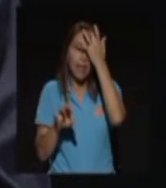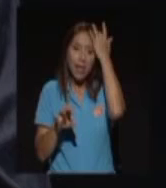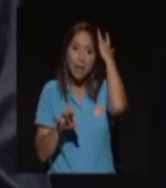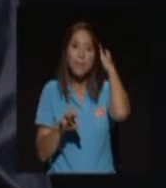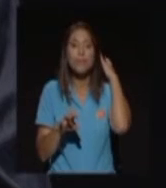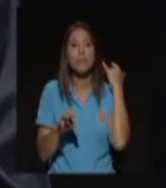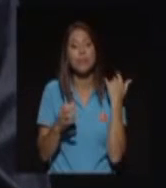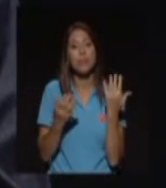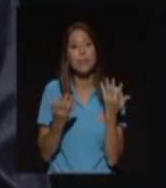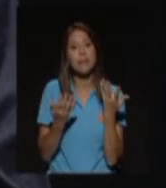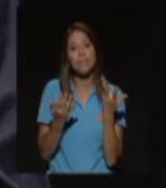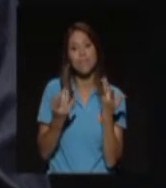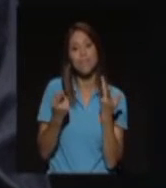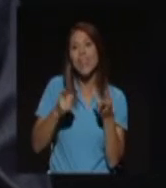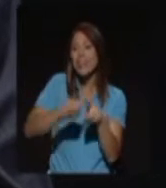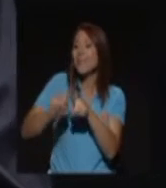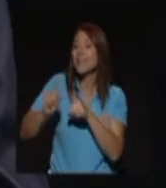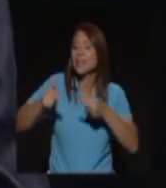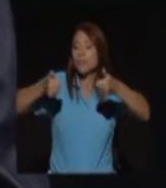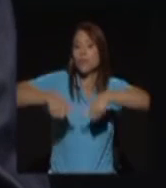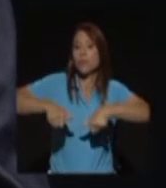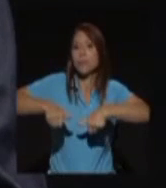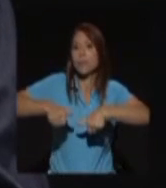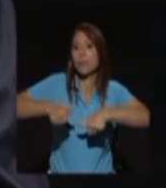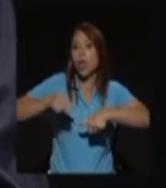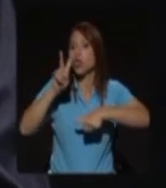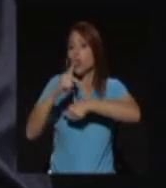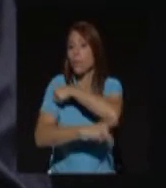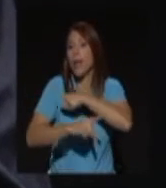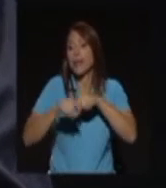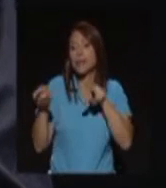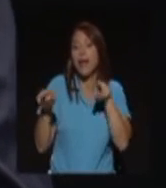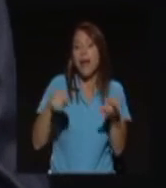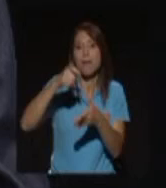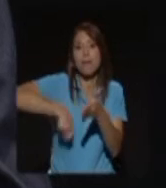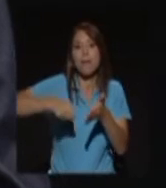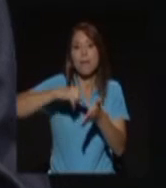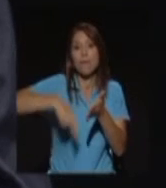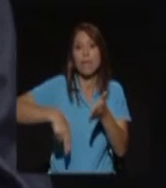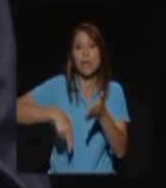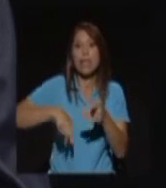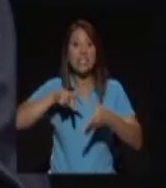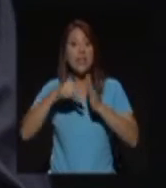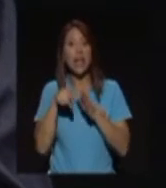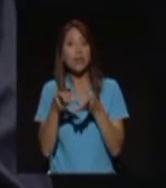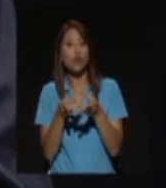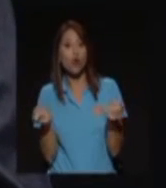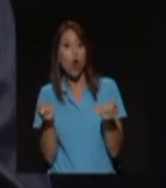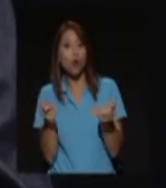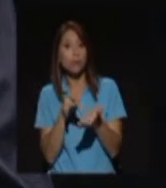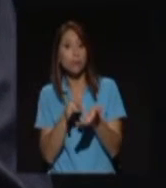de tratados bilaterales importantes. Ahora, hay que tener en cuenta de que eso no es una panacea. Firmar